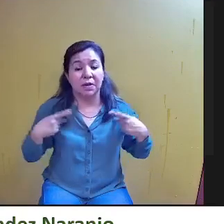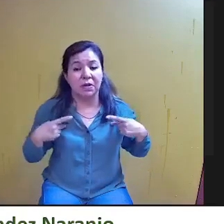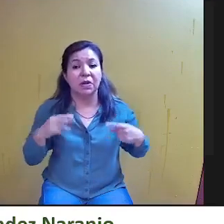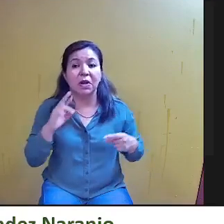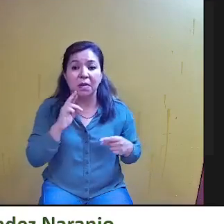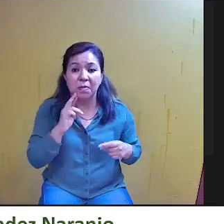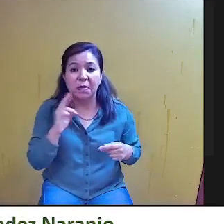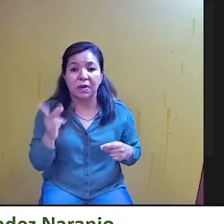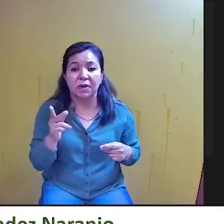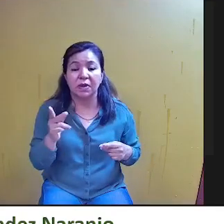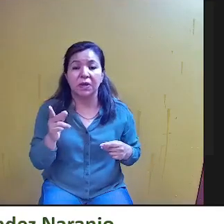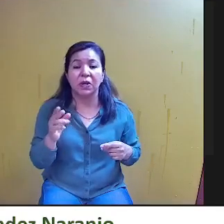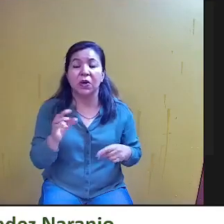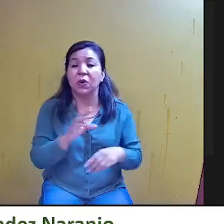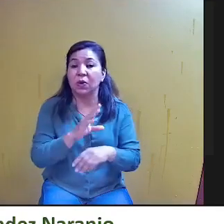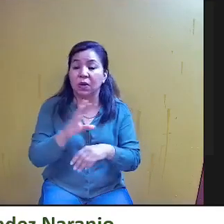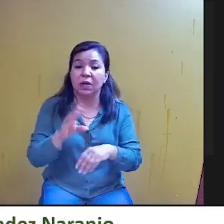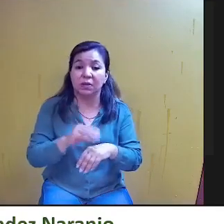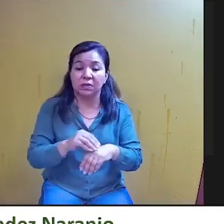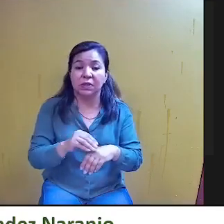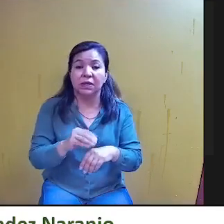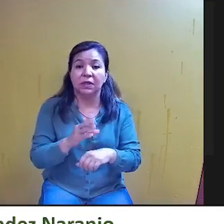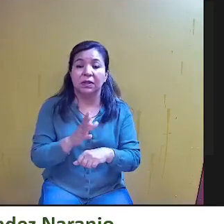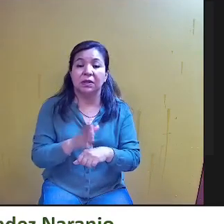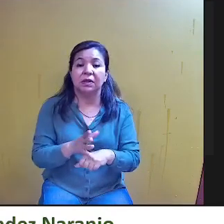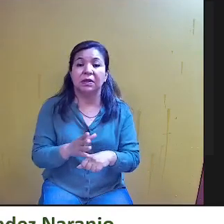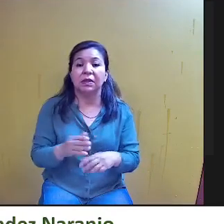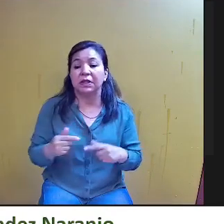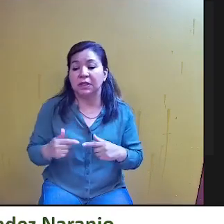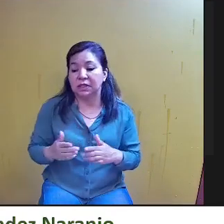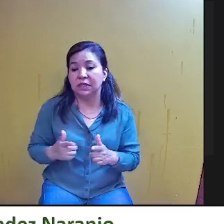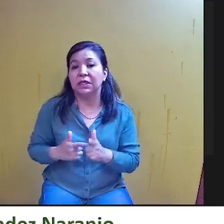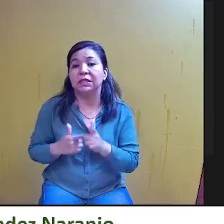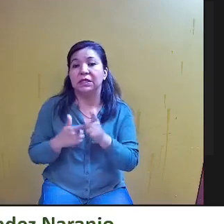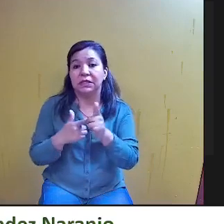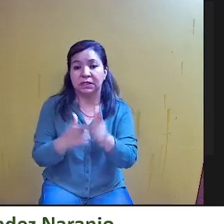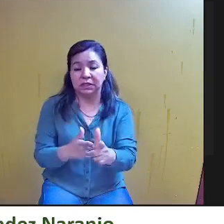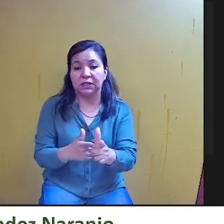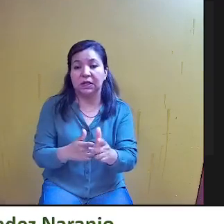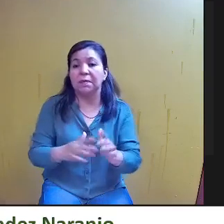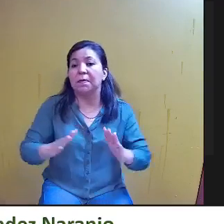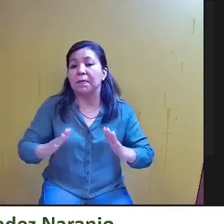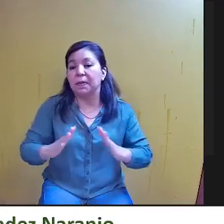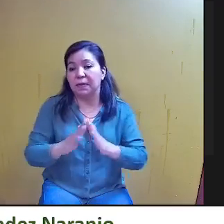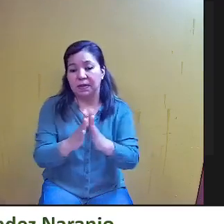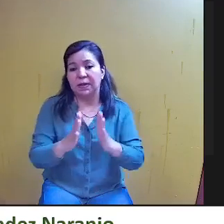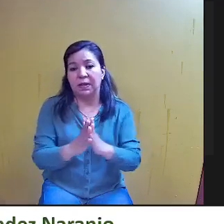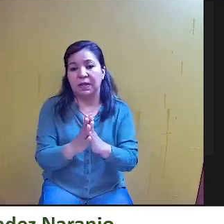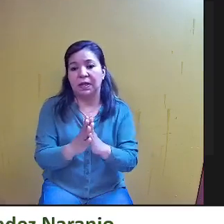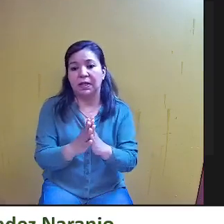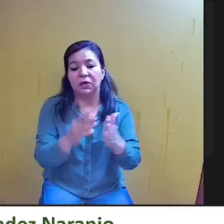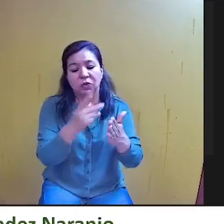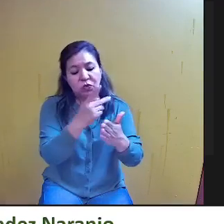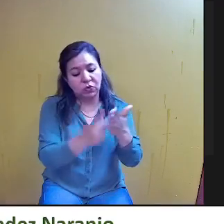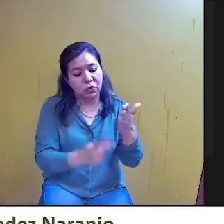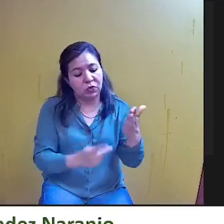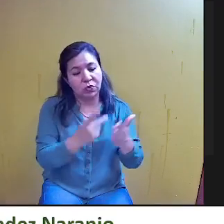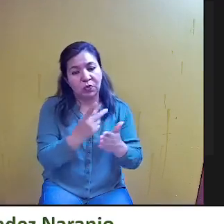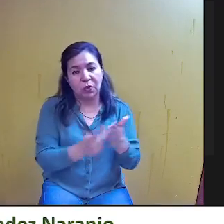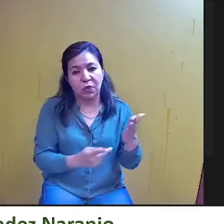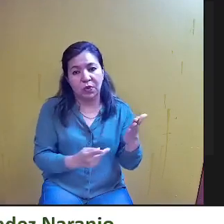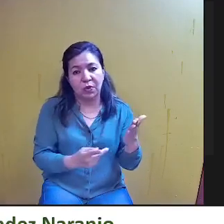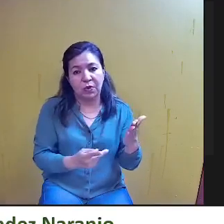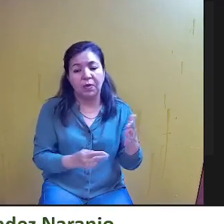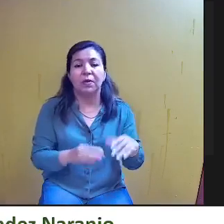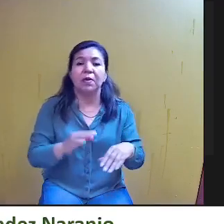experiencia en la materia. De esta forma, solo avanzan los que, de acuerdo a los resultados de cada evaluación o revisión documental, resulten